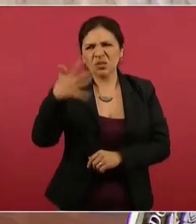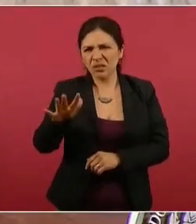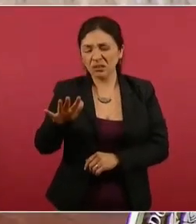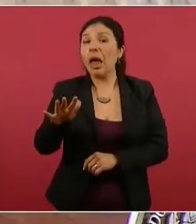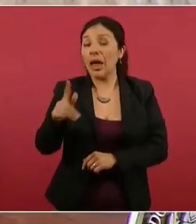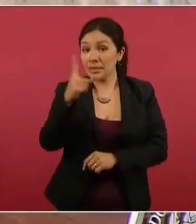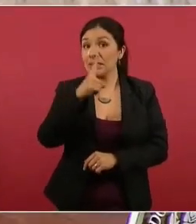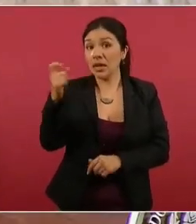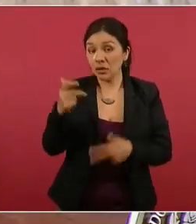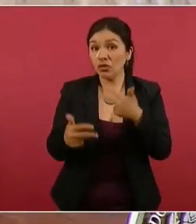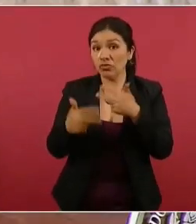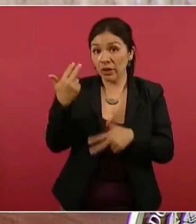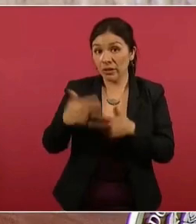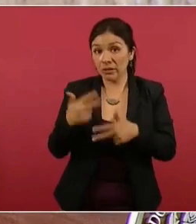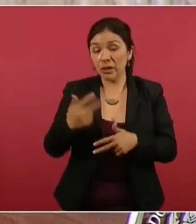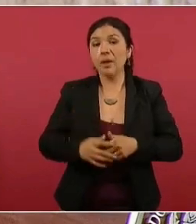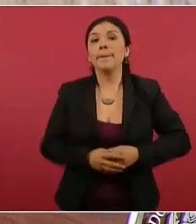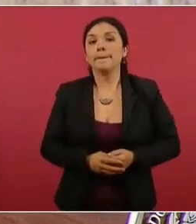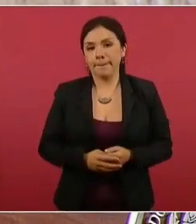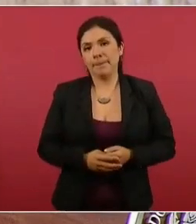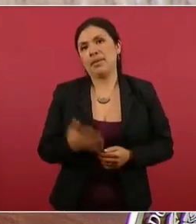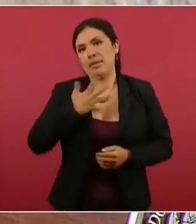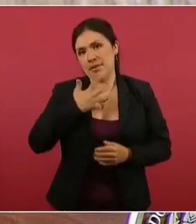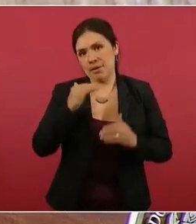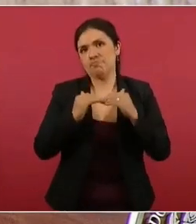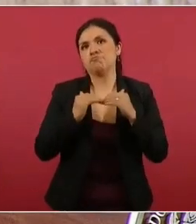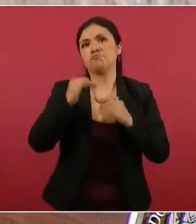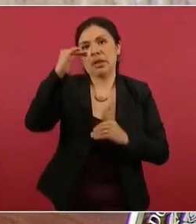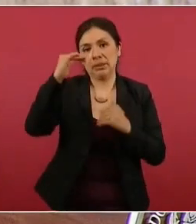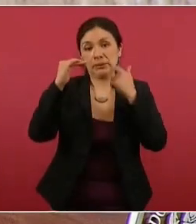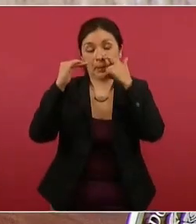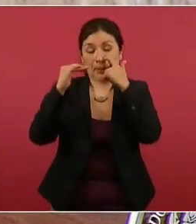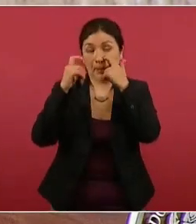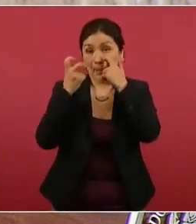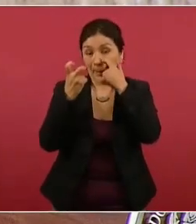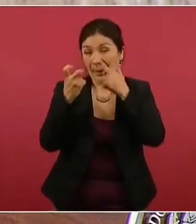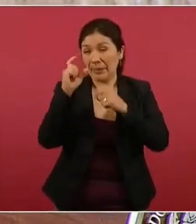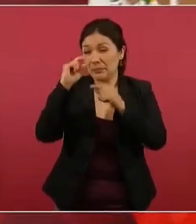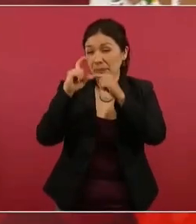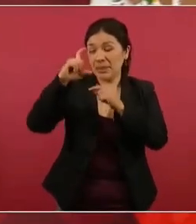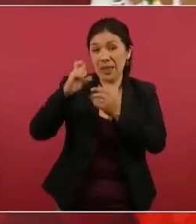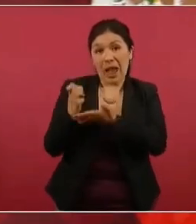113, o sea, está alta. Entonces, ese excedente